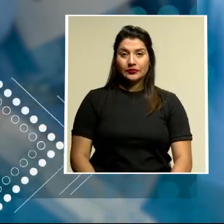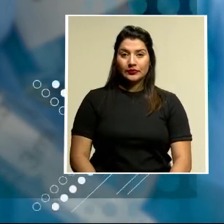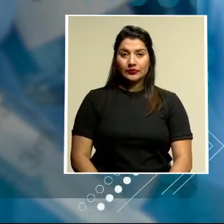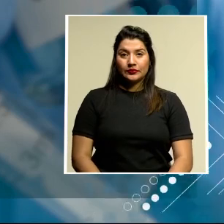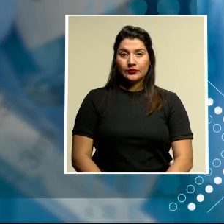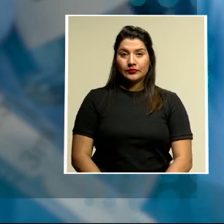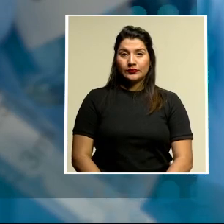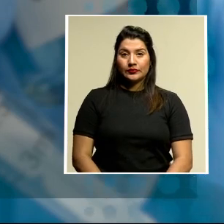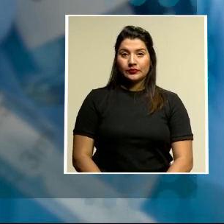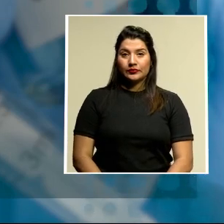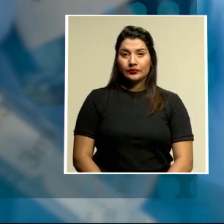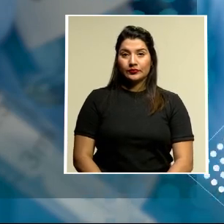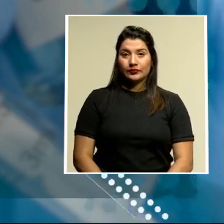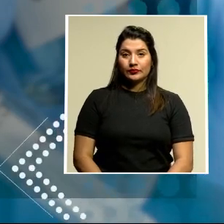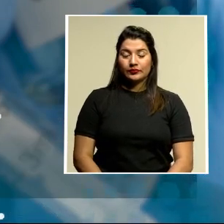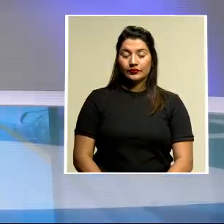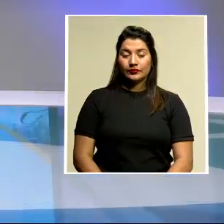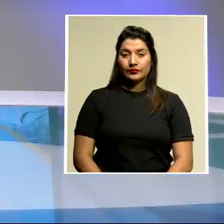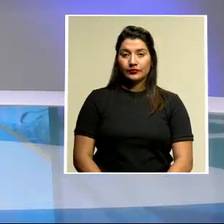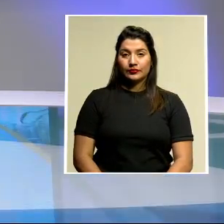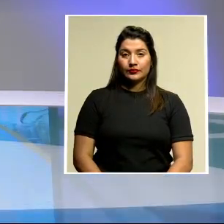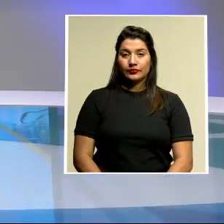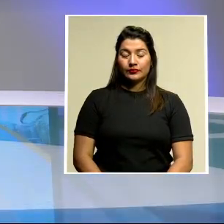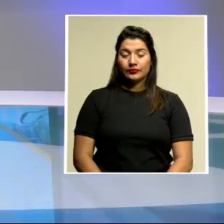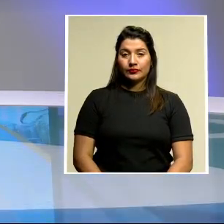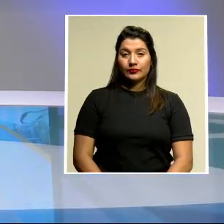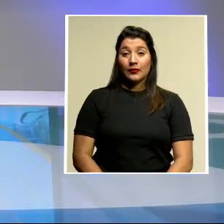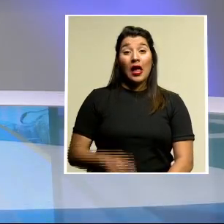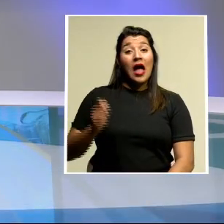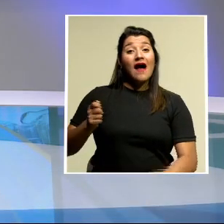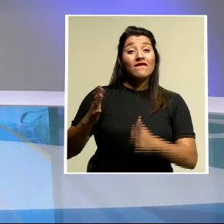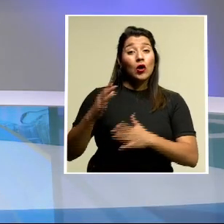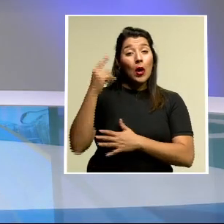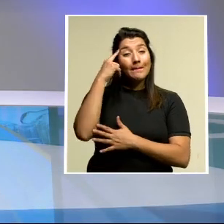70.283. El total de casos desde que inició la pandemia,